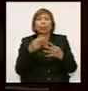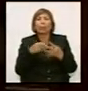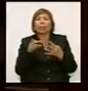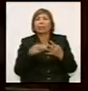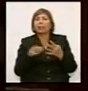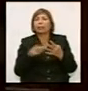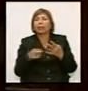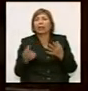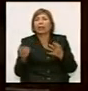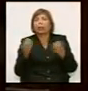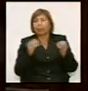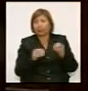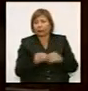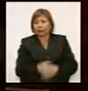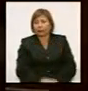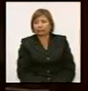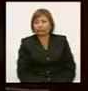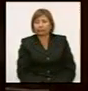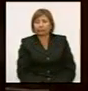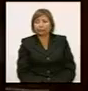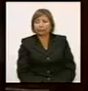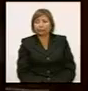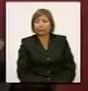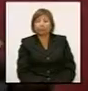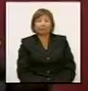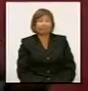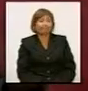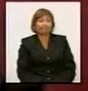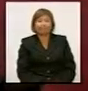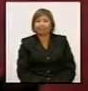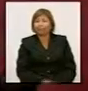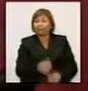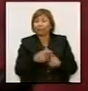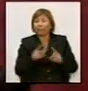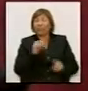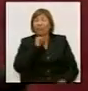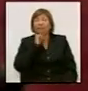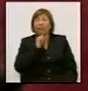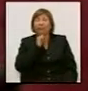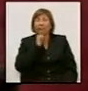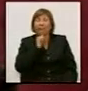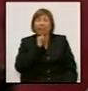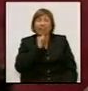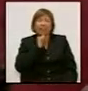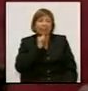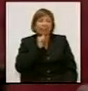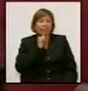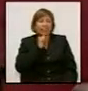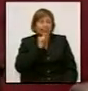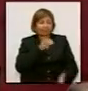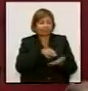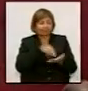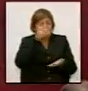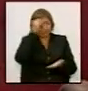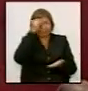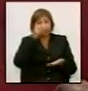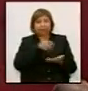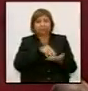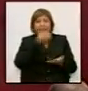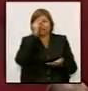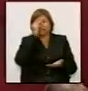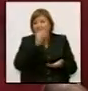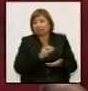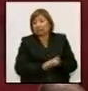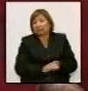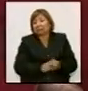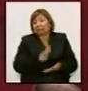ha presentado. Pero todavía también nos falta ese aprendizaje. Yo